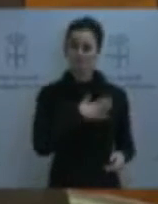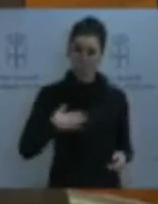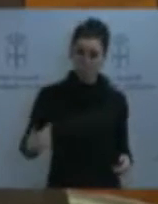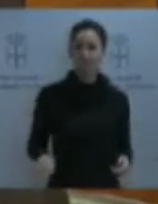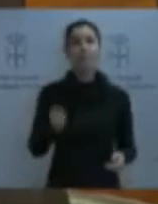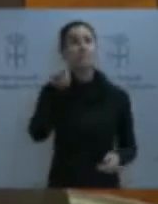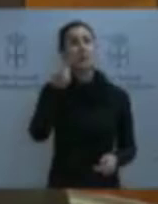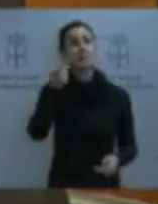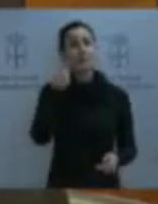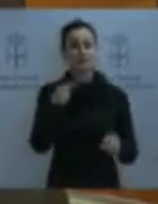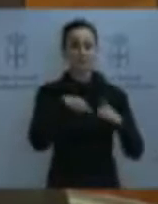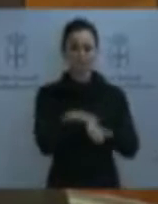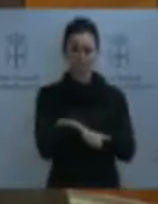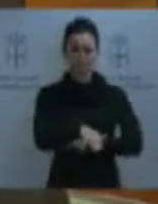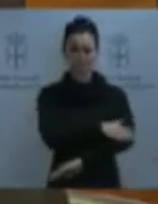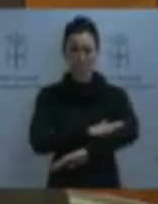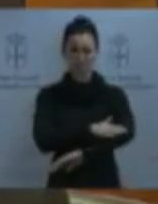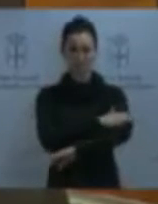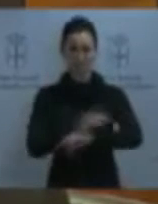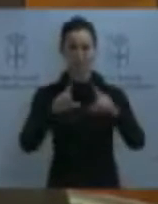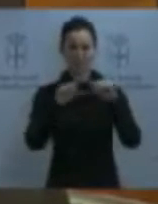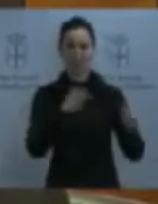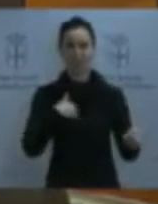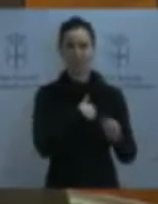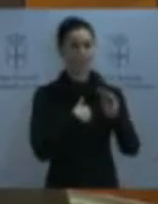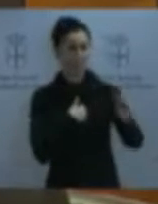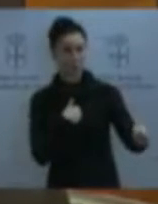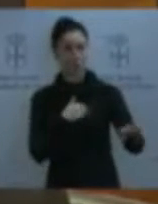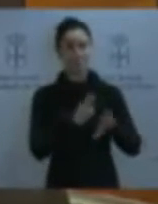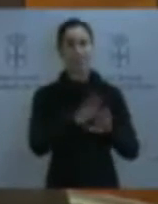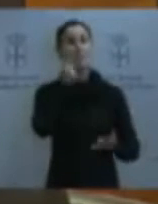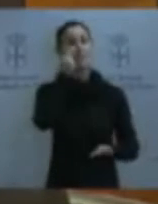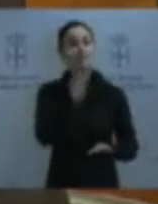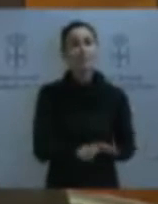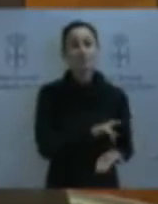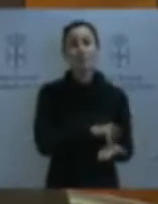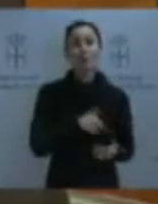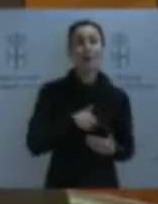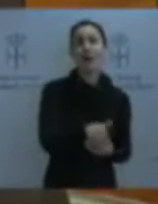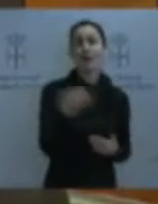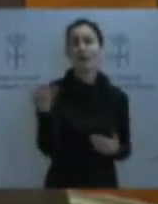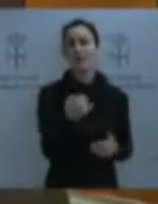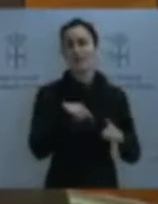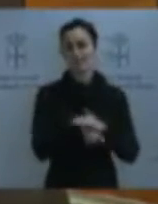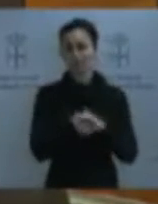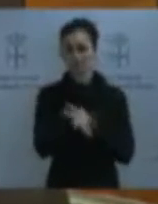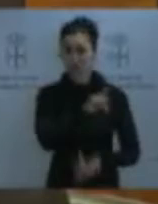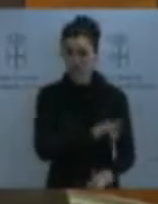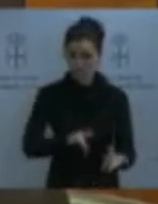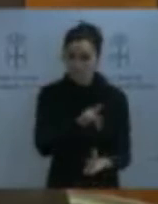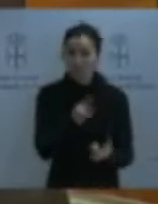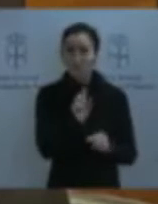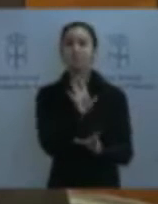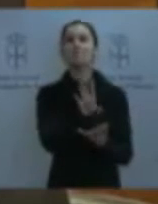el papel desempeñado por el presidente Javier Fernández en la gestión de esta crisis, cuya implicación en primera persona conocíamos a